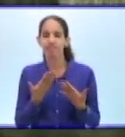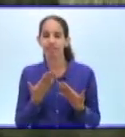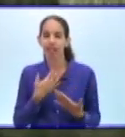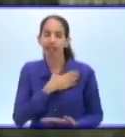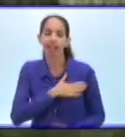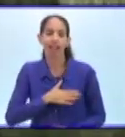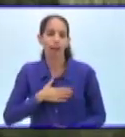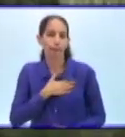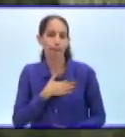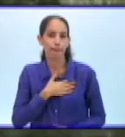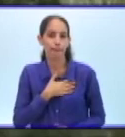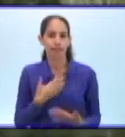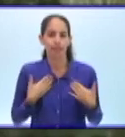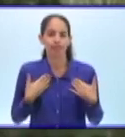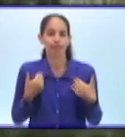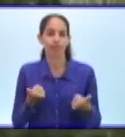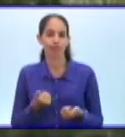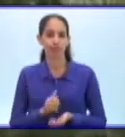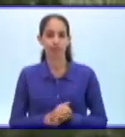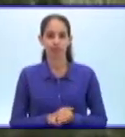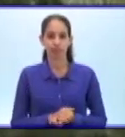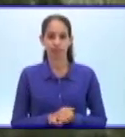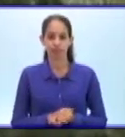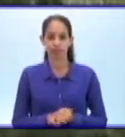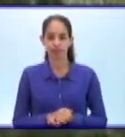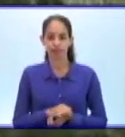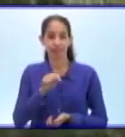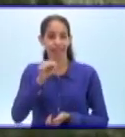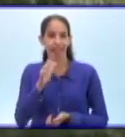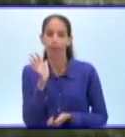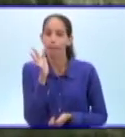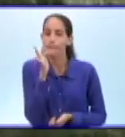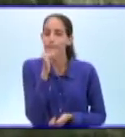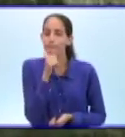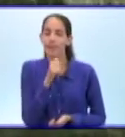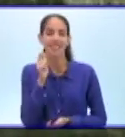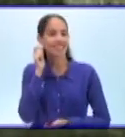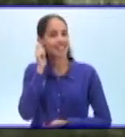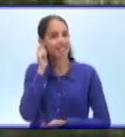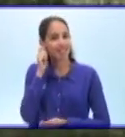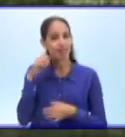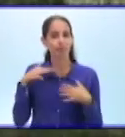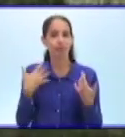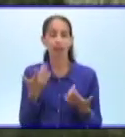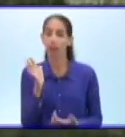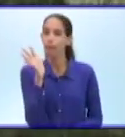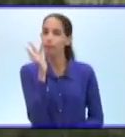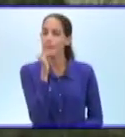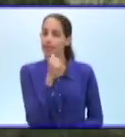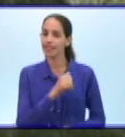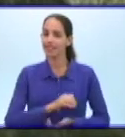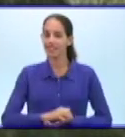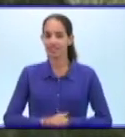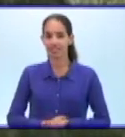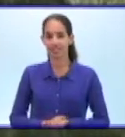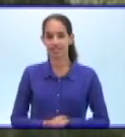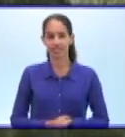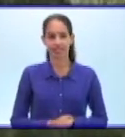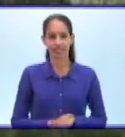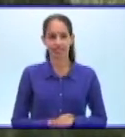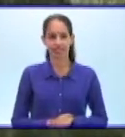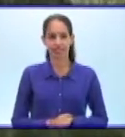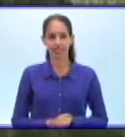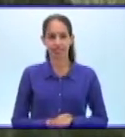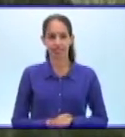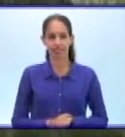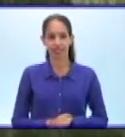pasionaria herida. Es tan bella mi Carmen, es tan bella, que si